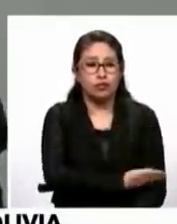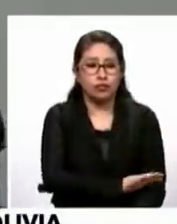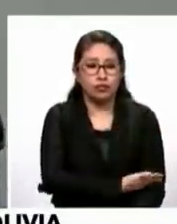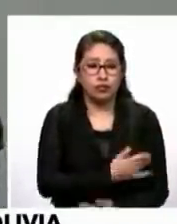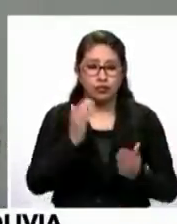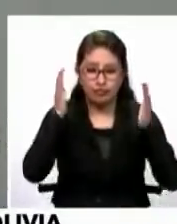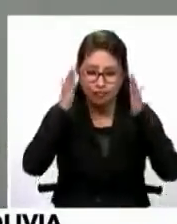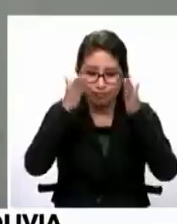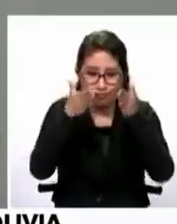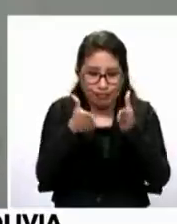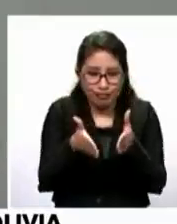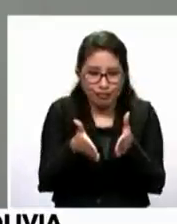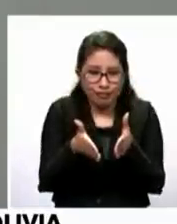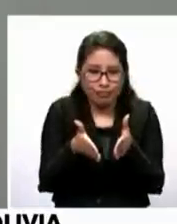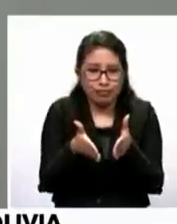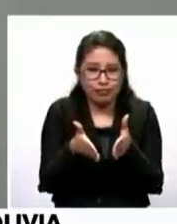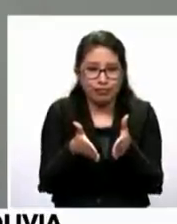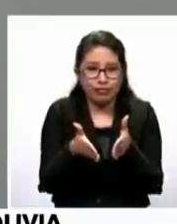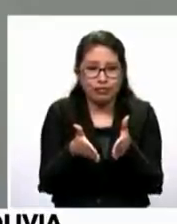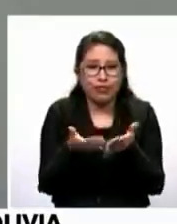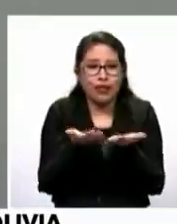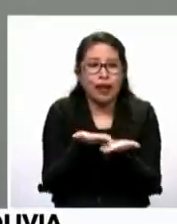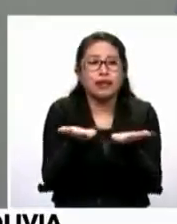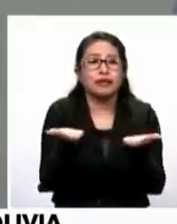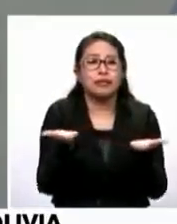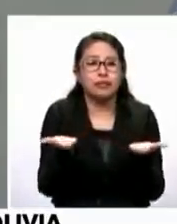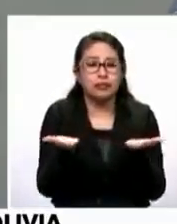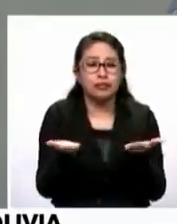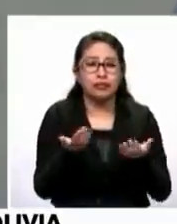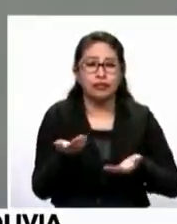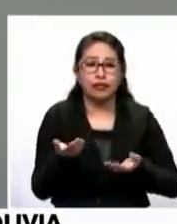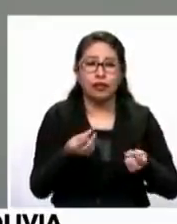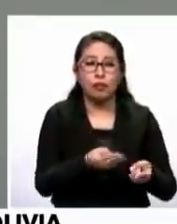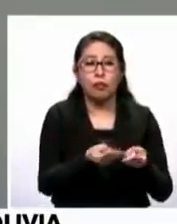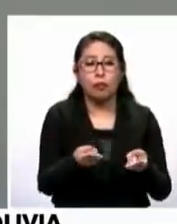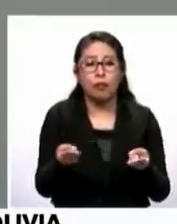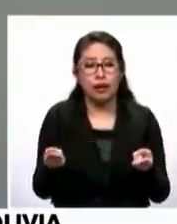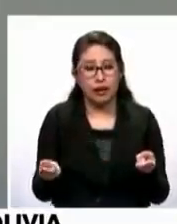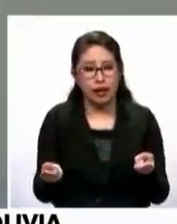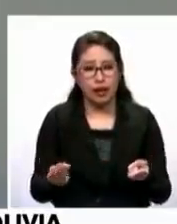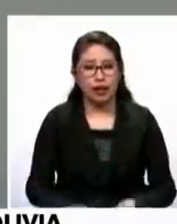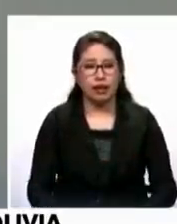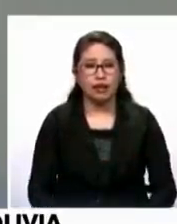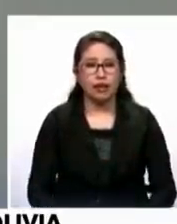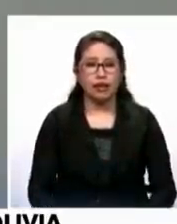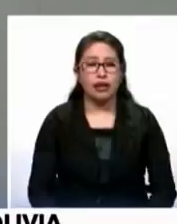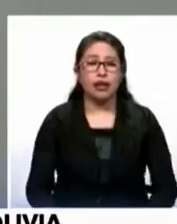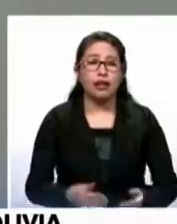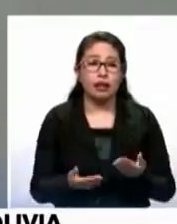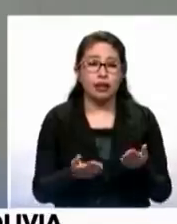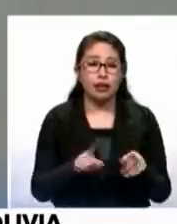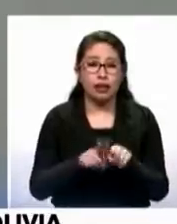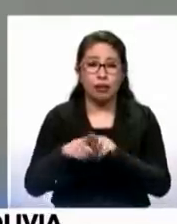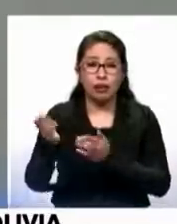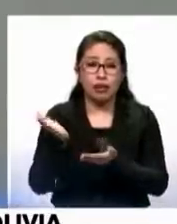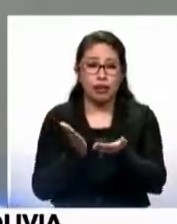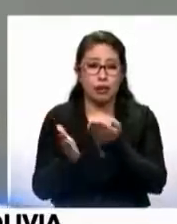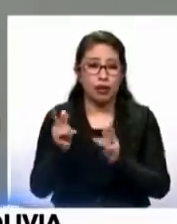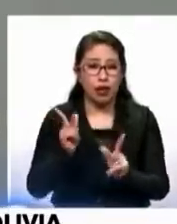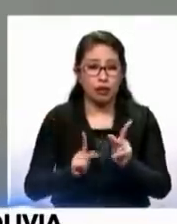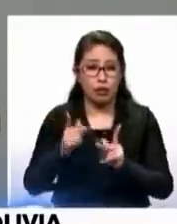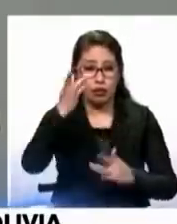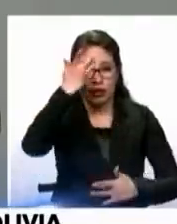centrándolos en darles condiciones a todos los bolivianos y a las bolivianas que vayan a ser contagiados por el virus. Y por eso es